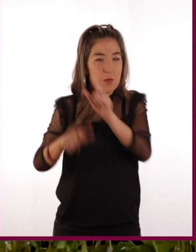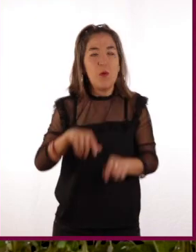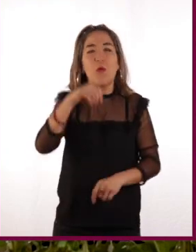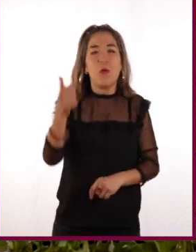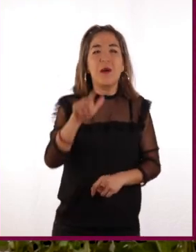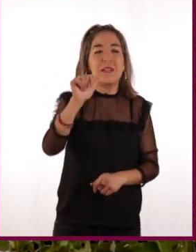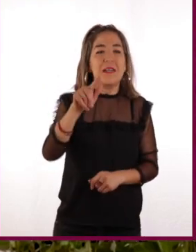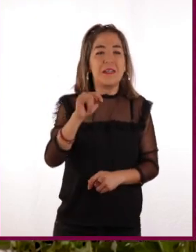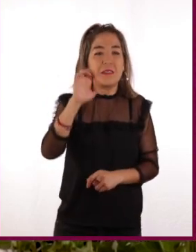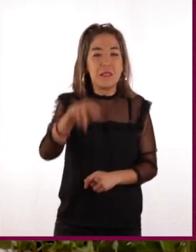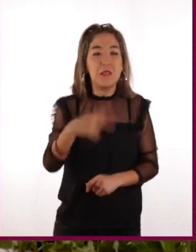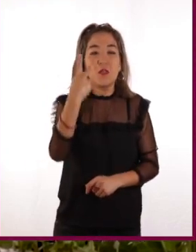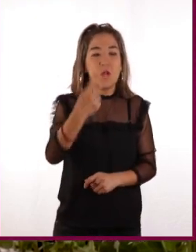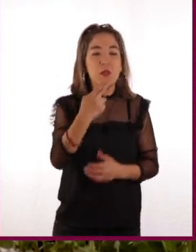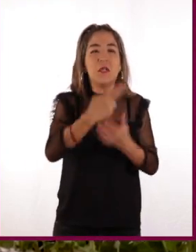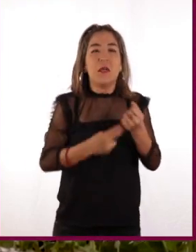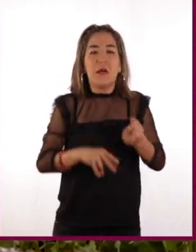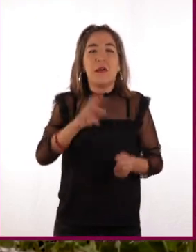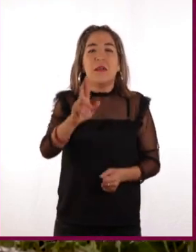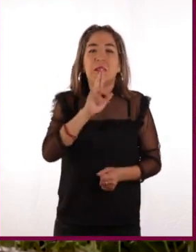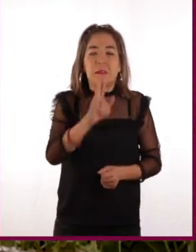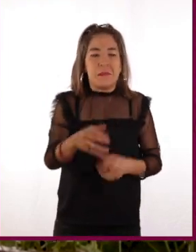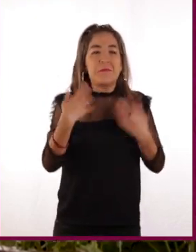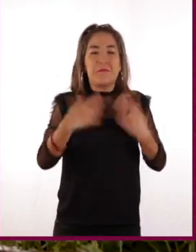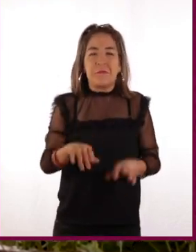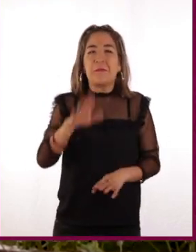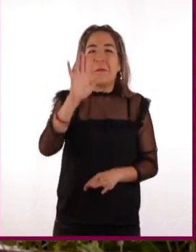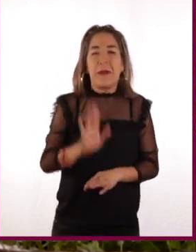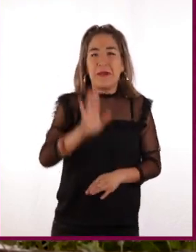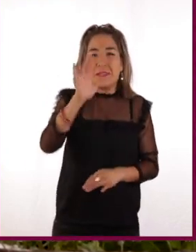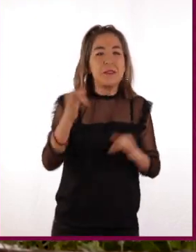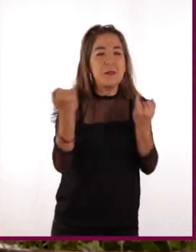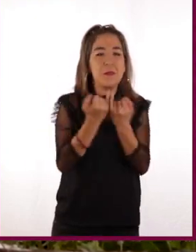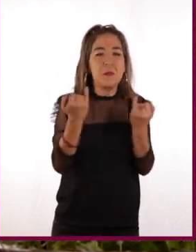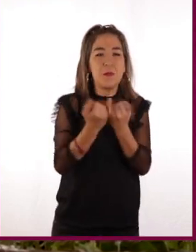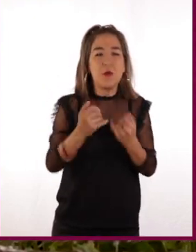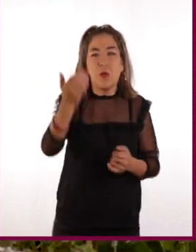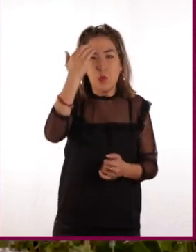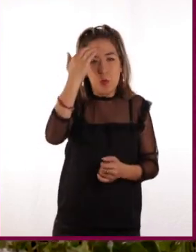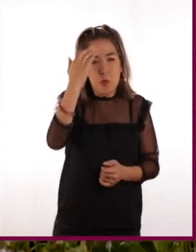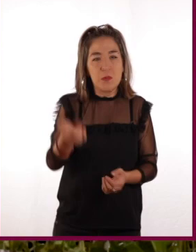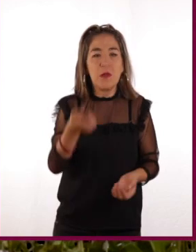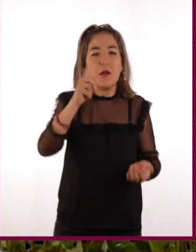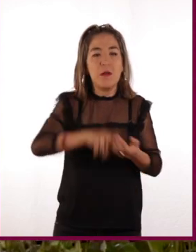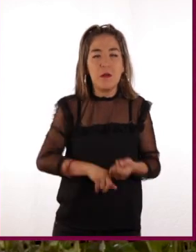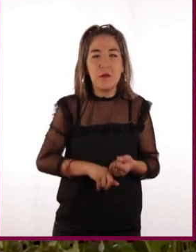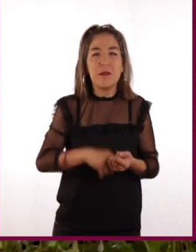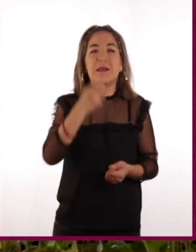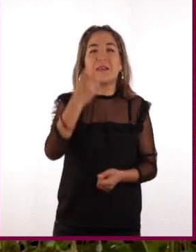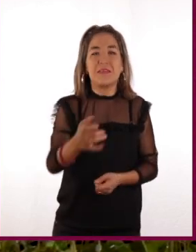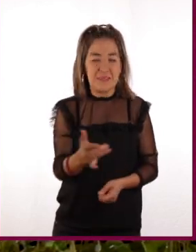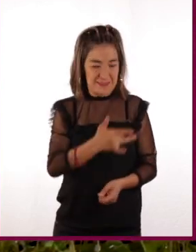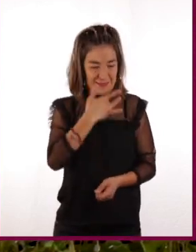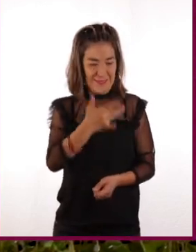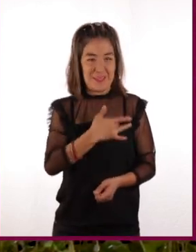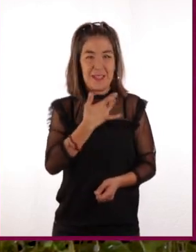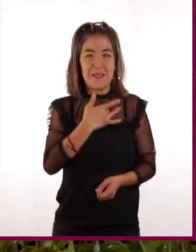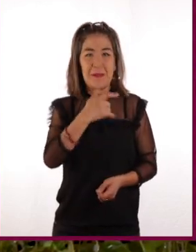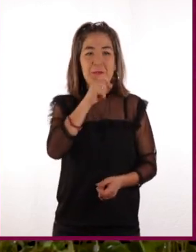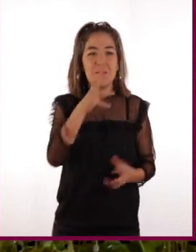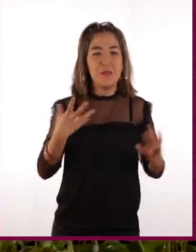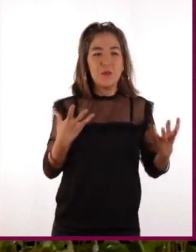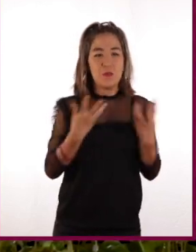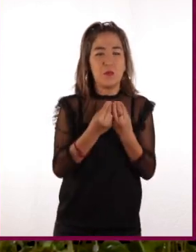griego y luego retomados por el latín. Las dos raíces llegan a un resultado bastante similar, que es conocimiento que se adquiere por